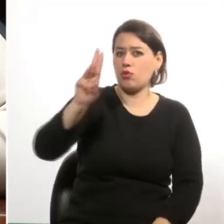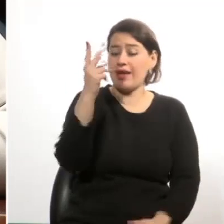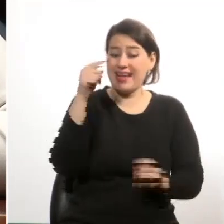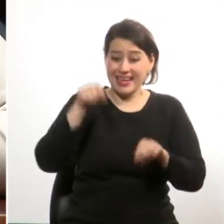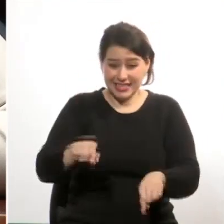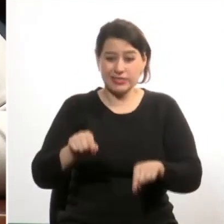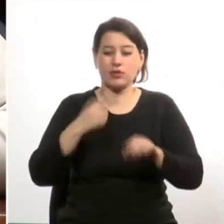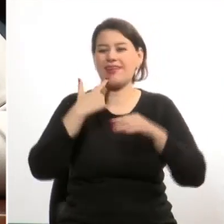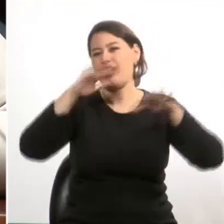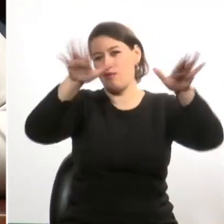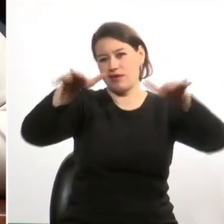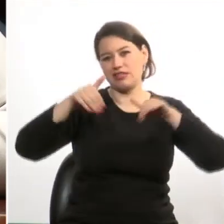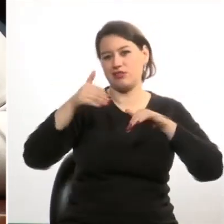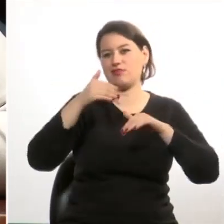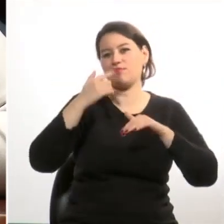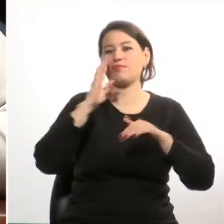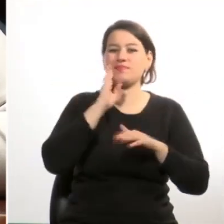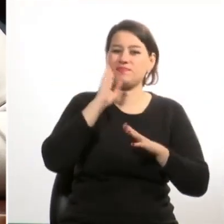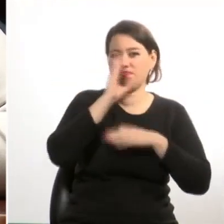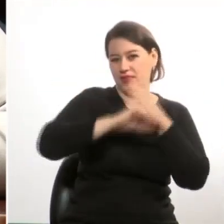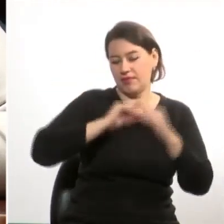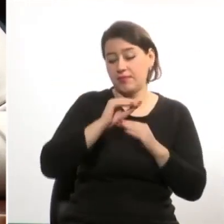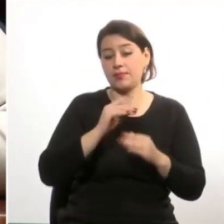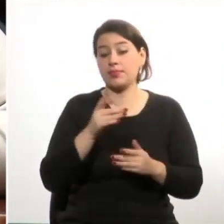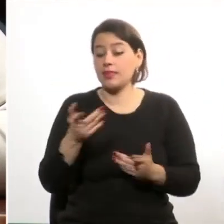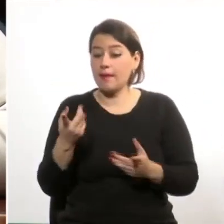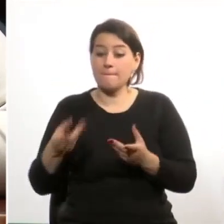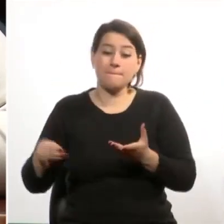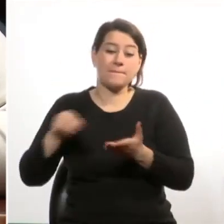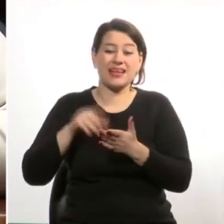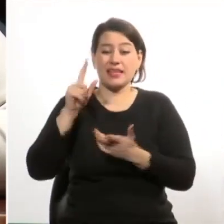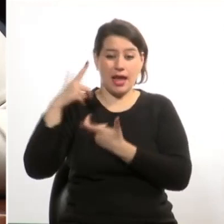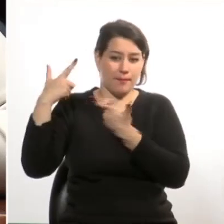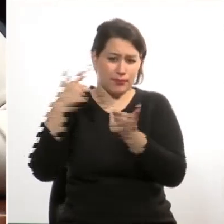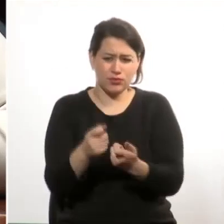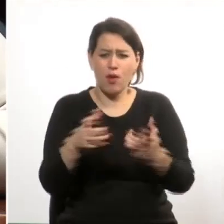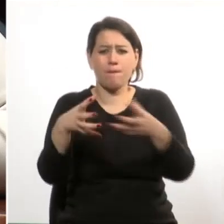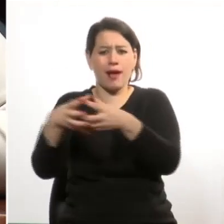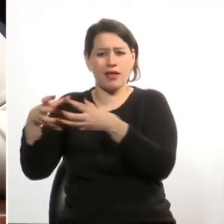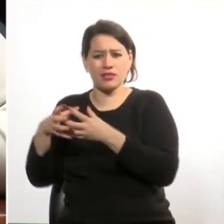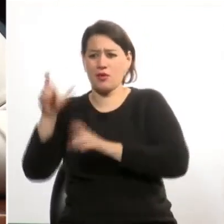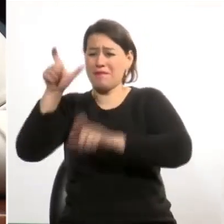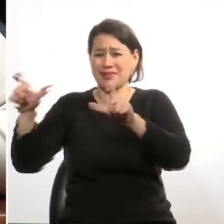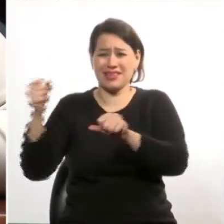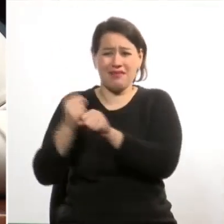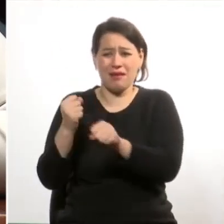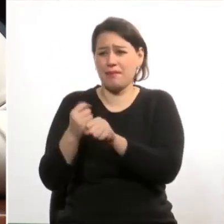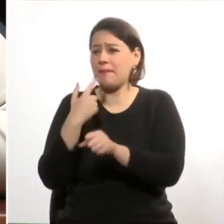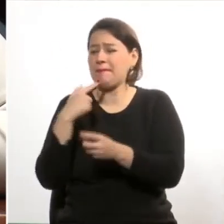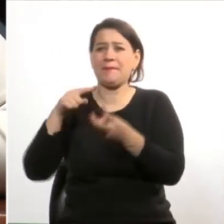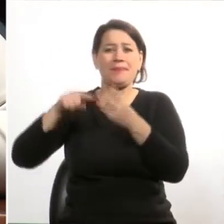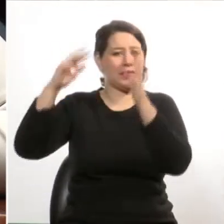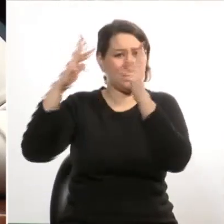la convocatoria. Adhirieron a la iniciativa partidos y figuras políticas,